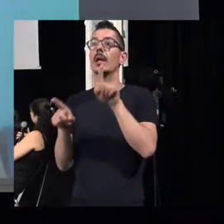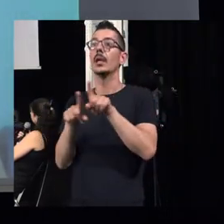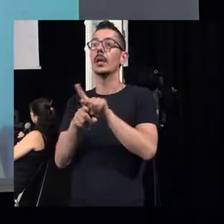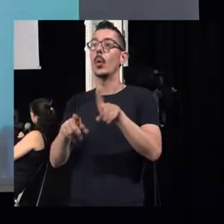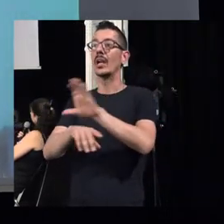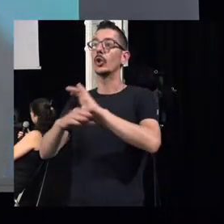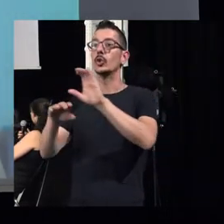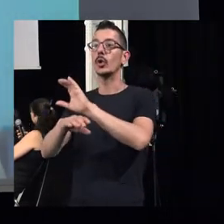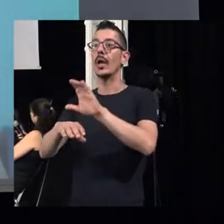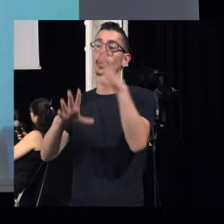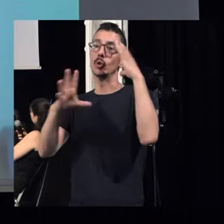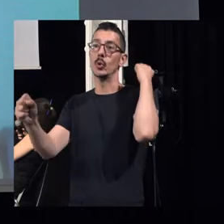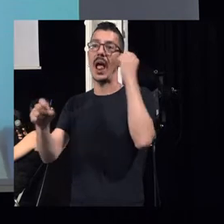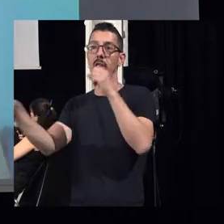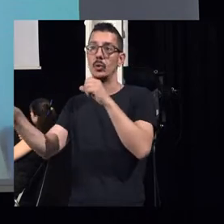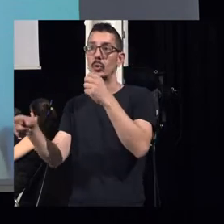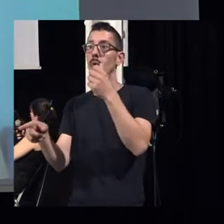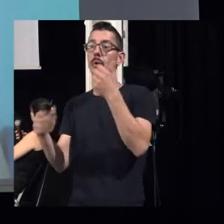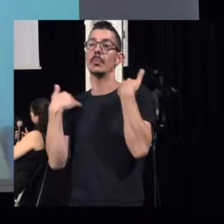las visas, ahora es una empresa.